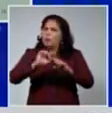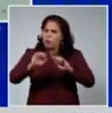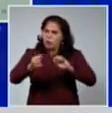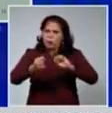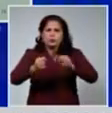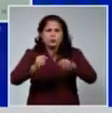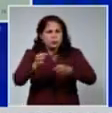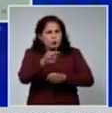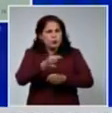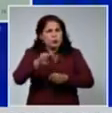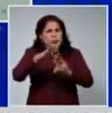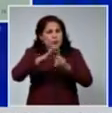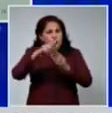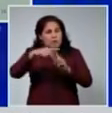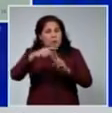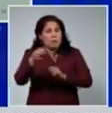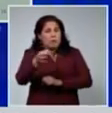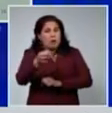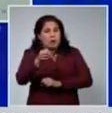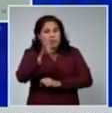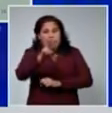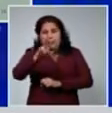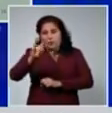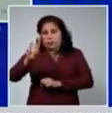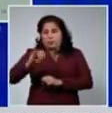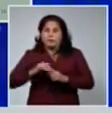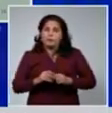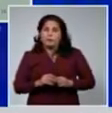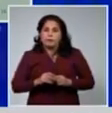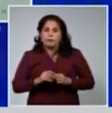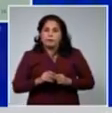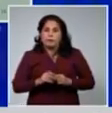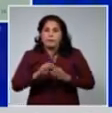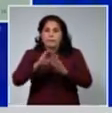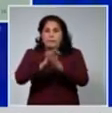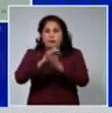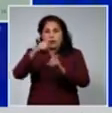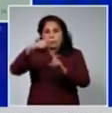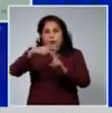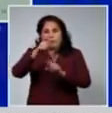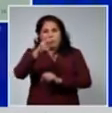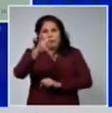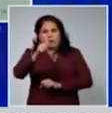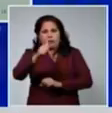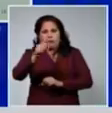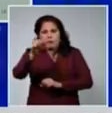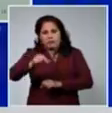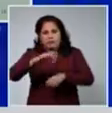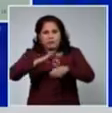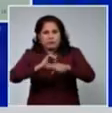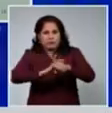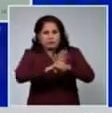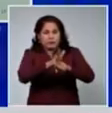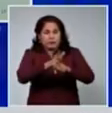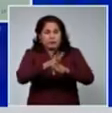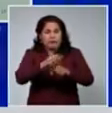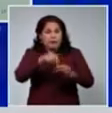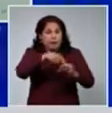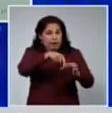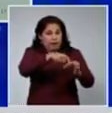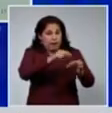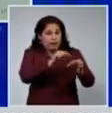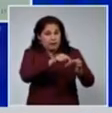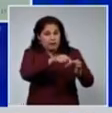contará desde 1929 números 10 y el municipio especial de la ue